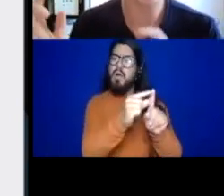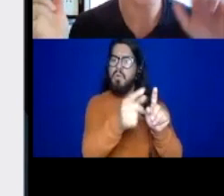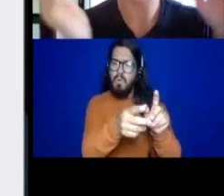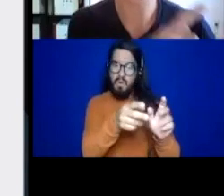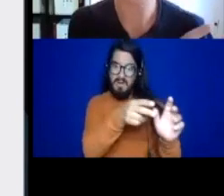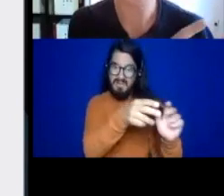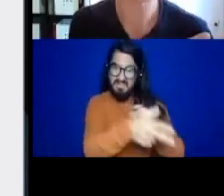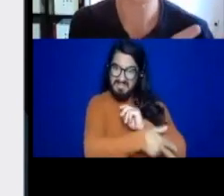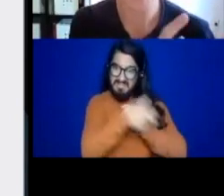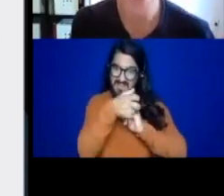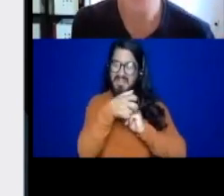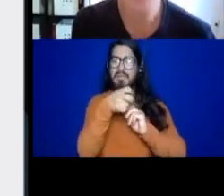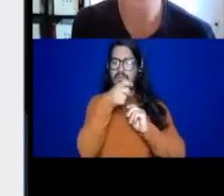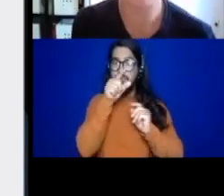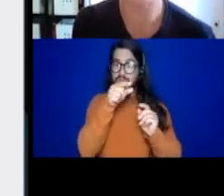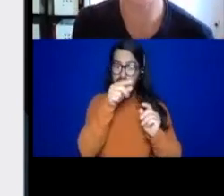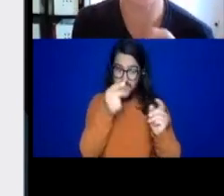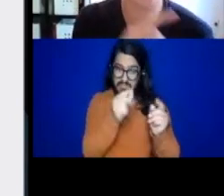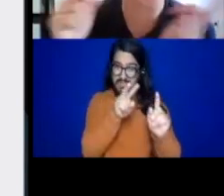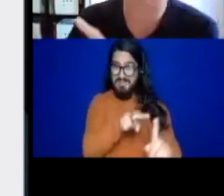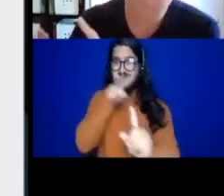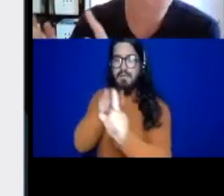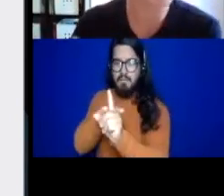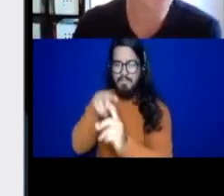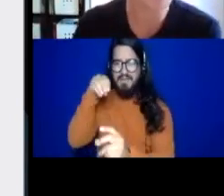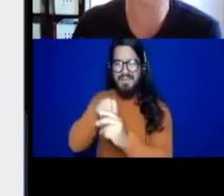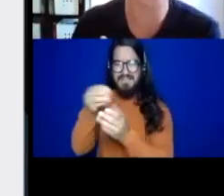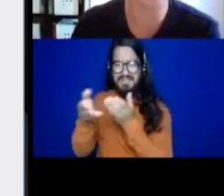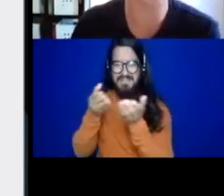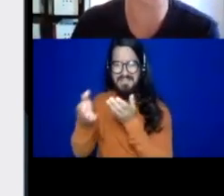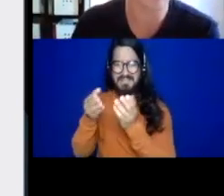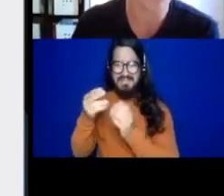se comprometió, ¿verdad? Están utilizando esa contraseña en un servicio que también